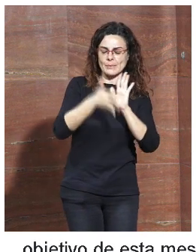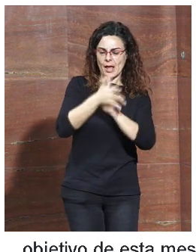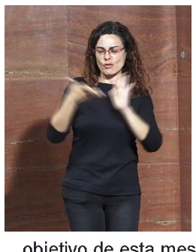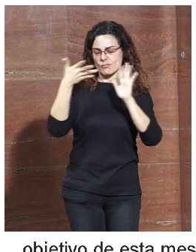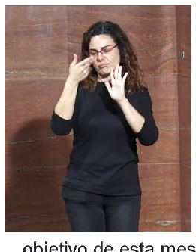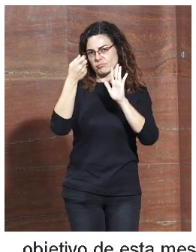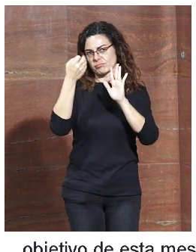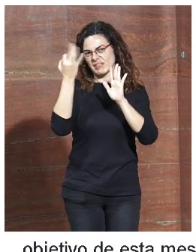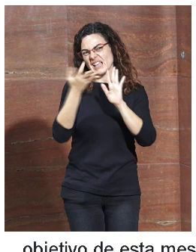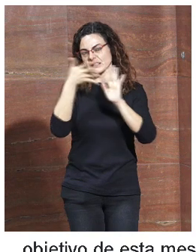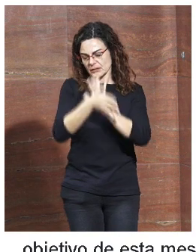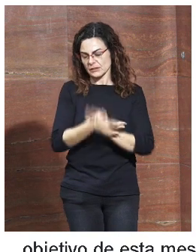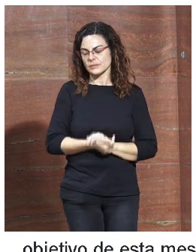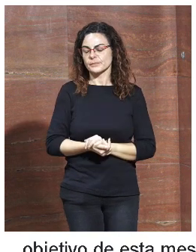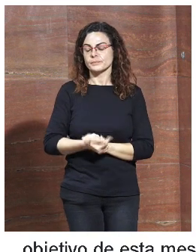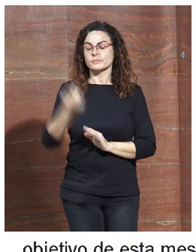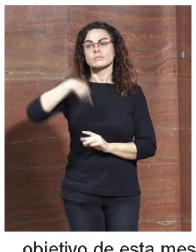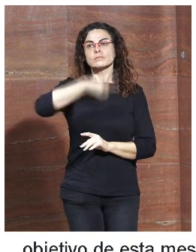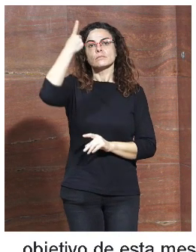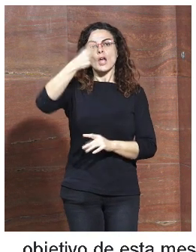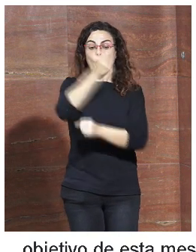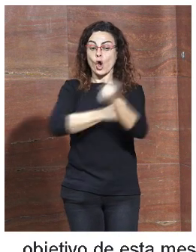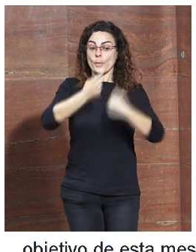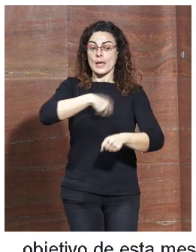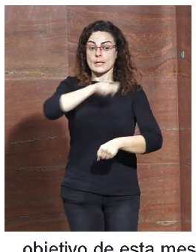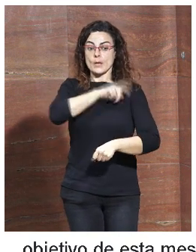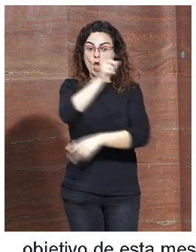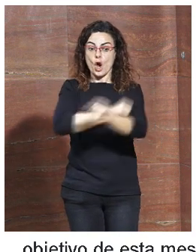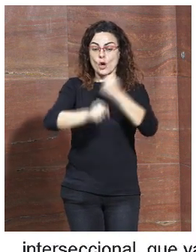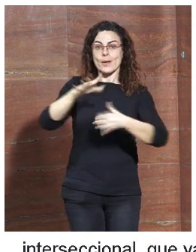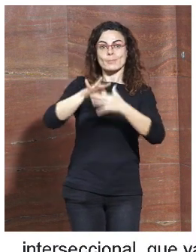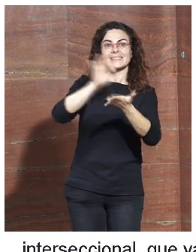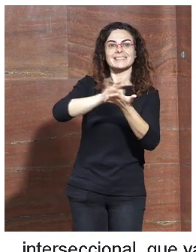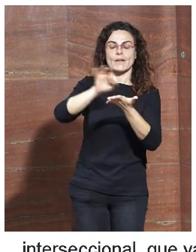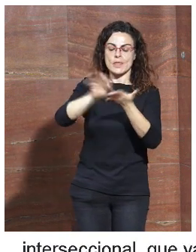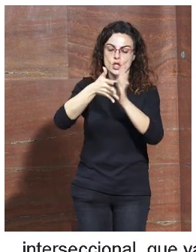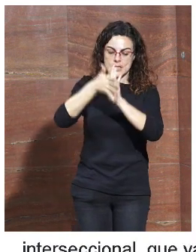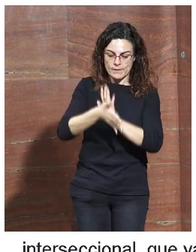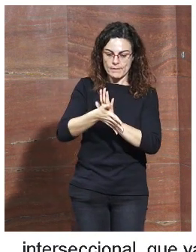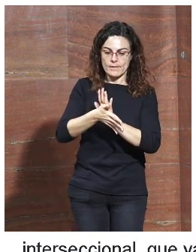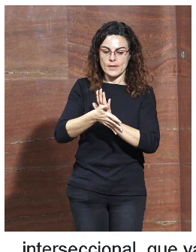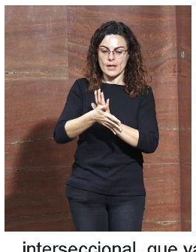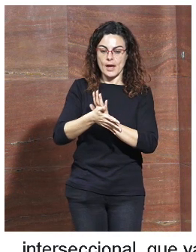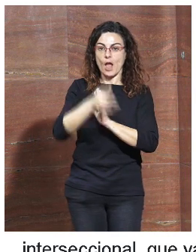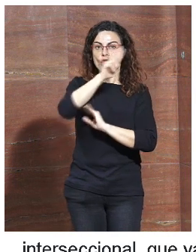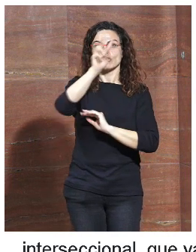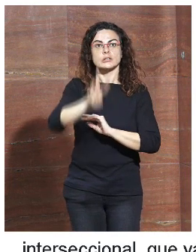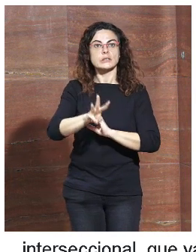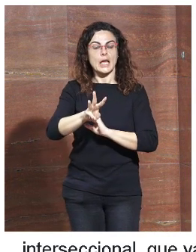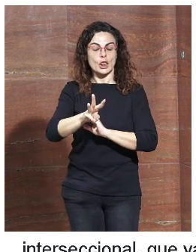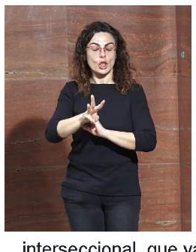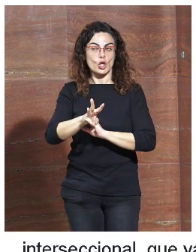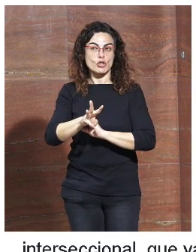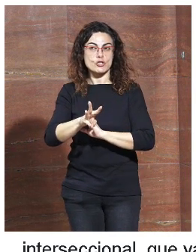significa. Como sabemos, la economía española es hoy una economía de servicios. Eso significa que 2/3 partes, es decir,